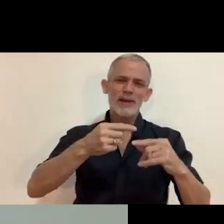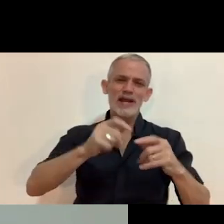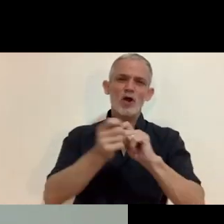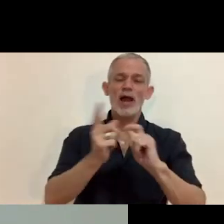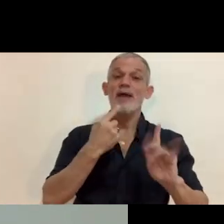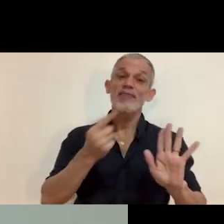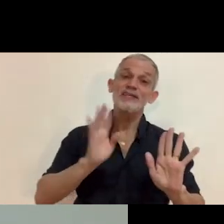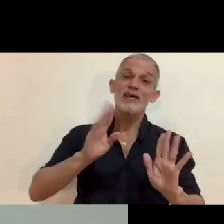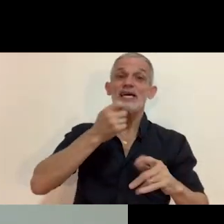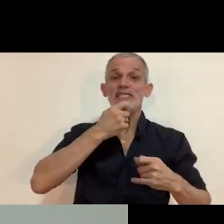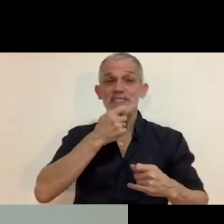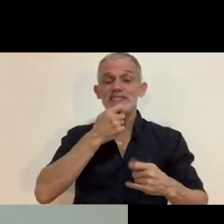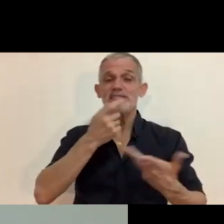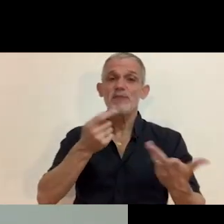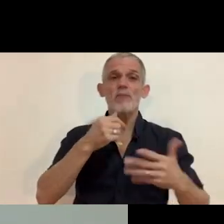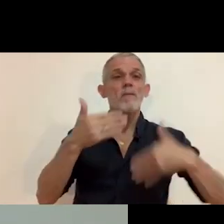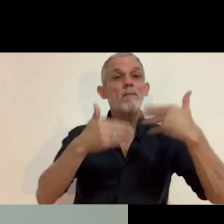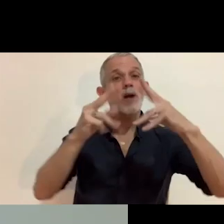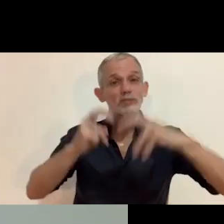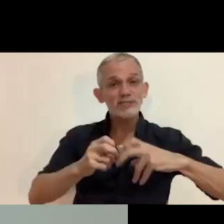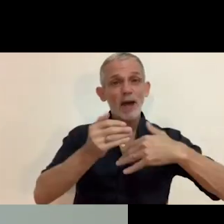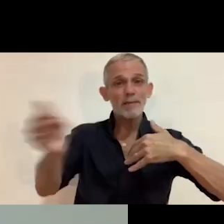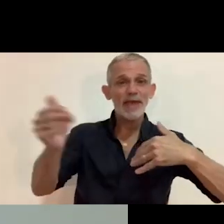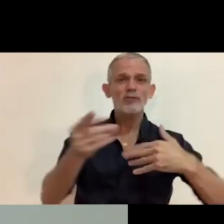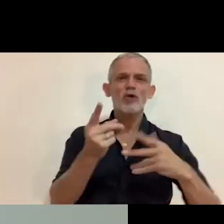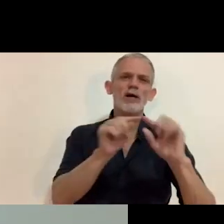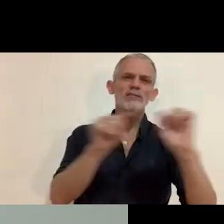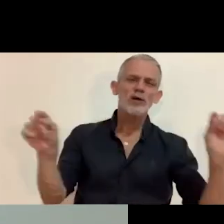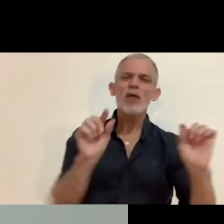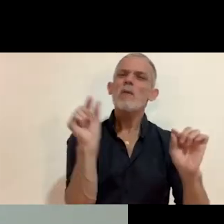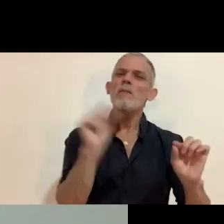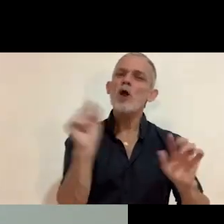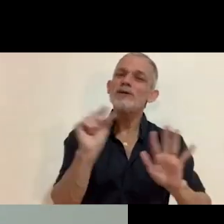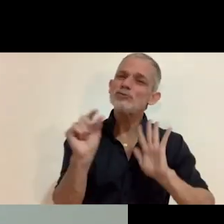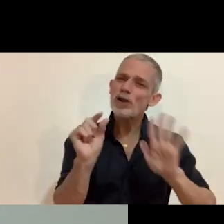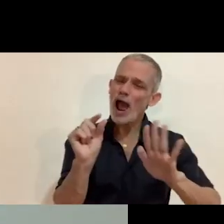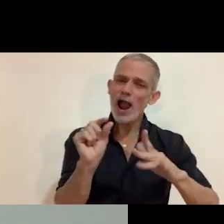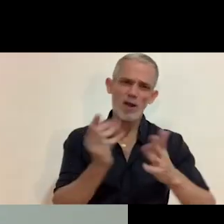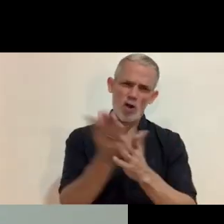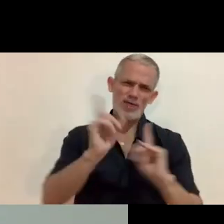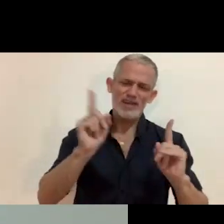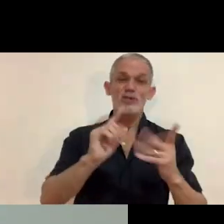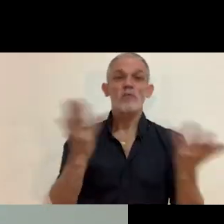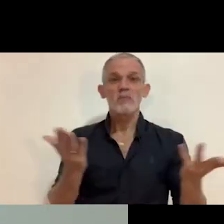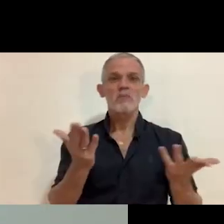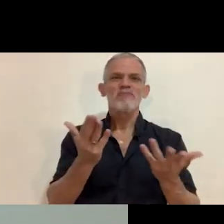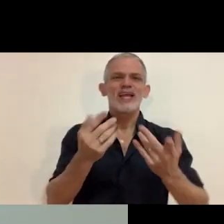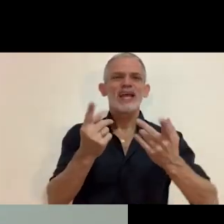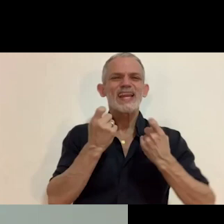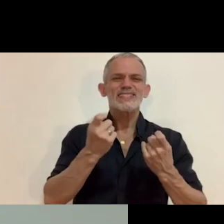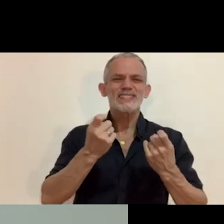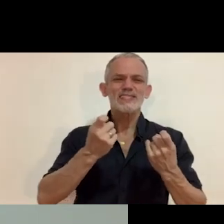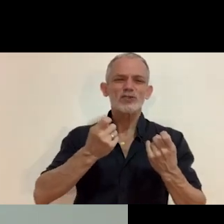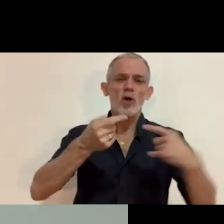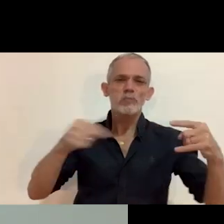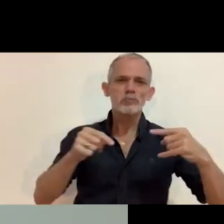medida en que el procesamiento es un estado provisional, entonces, bueno, no necesito demasiadas cosas para, más o